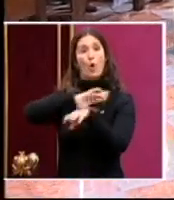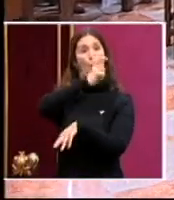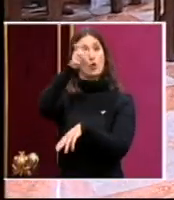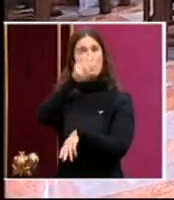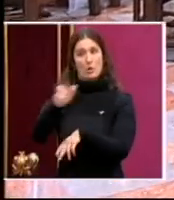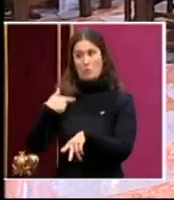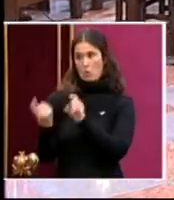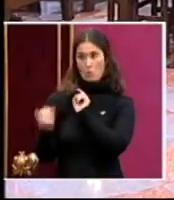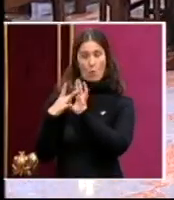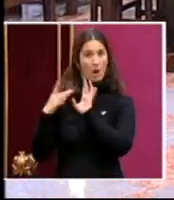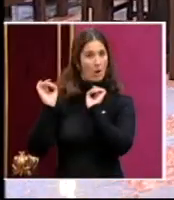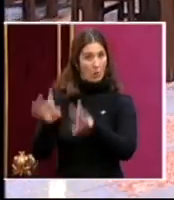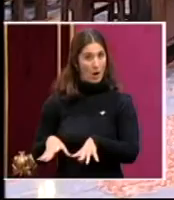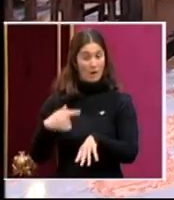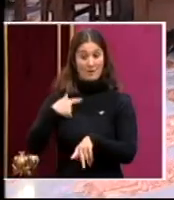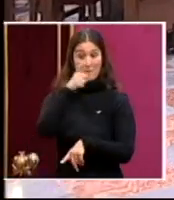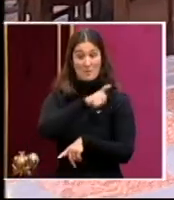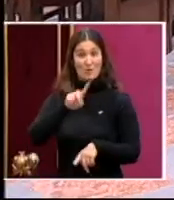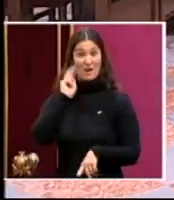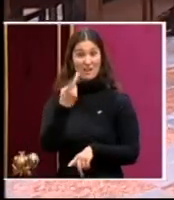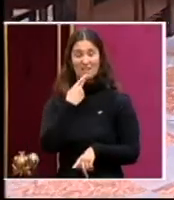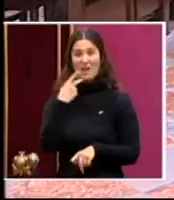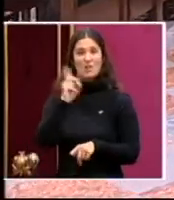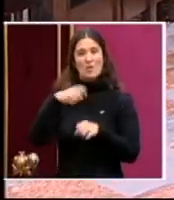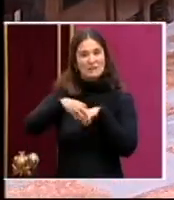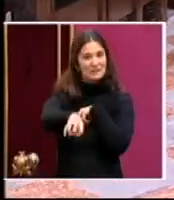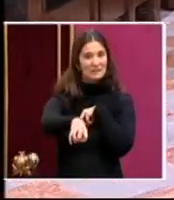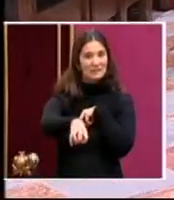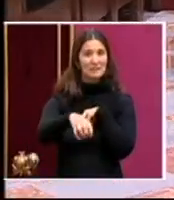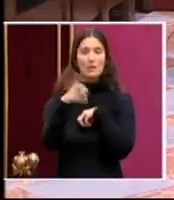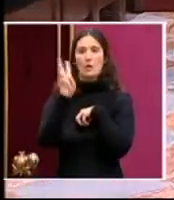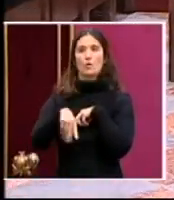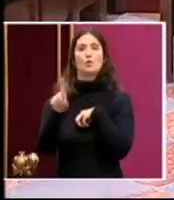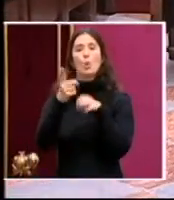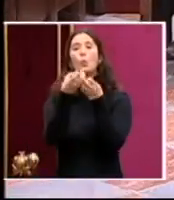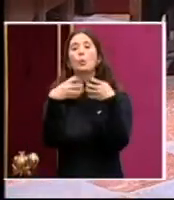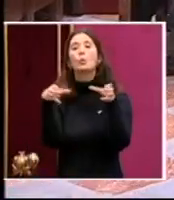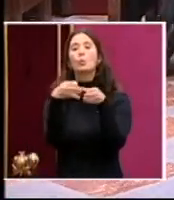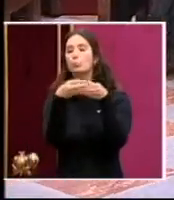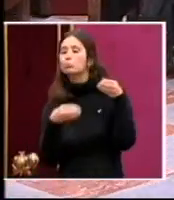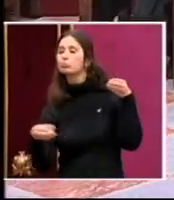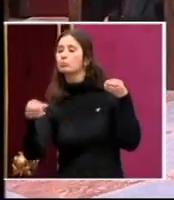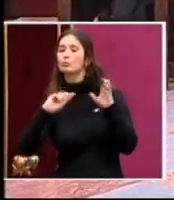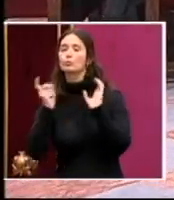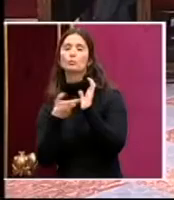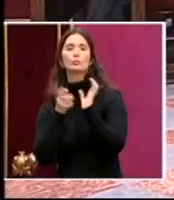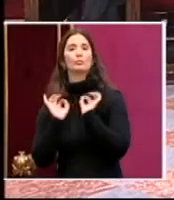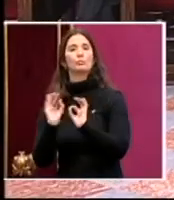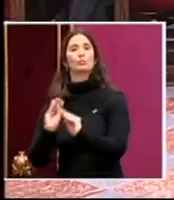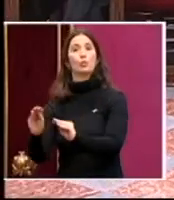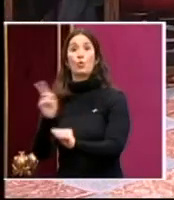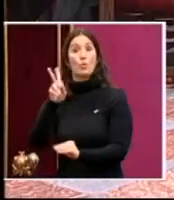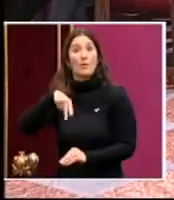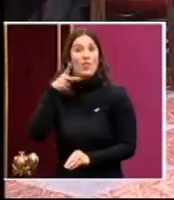personas. Los derechos de las personas trans no están segregados y no son un subconjunto especial de derechos, sino que son derechos